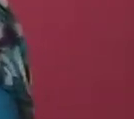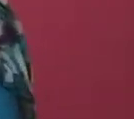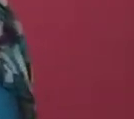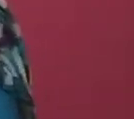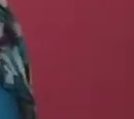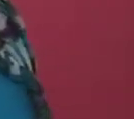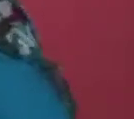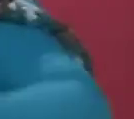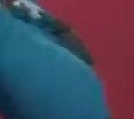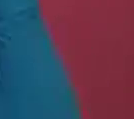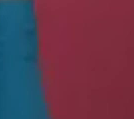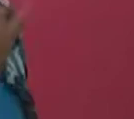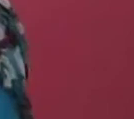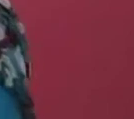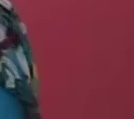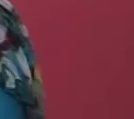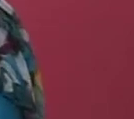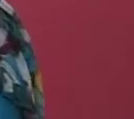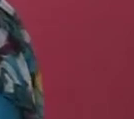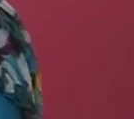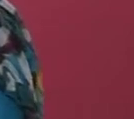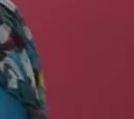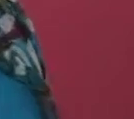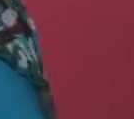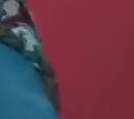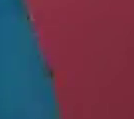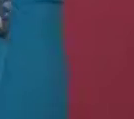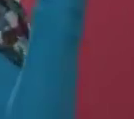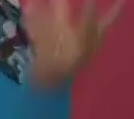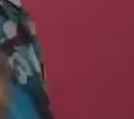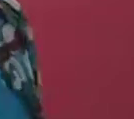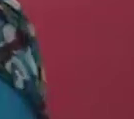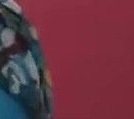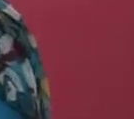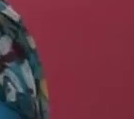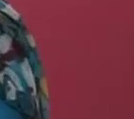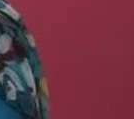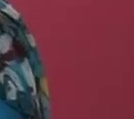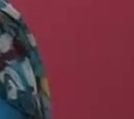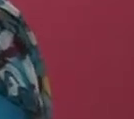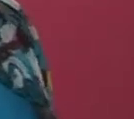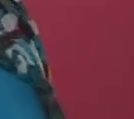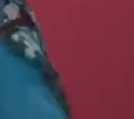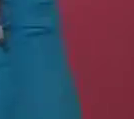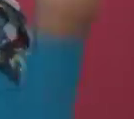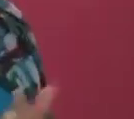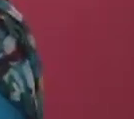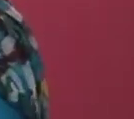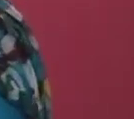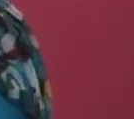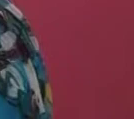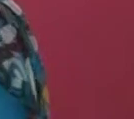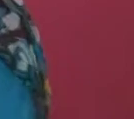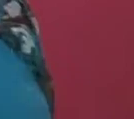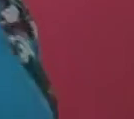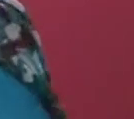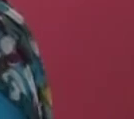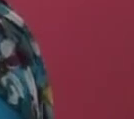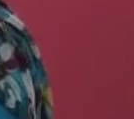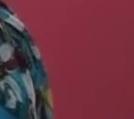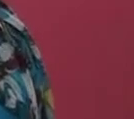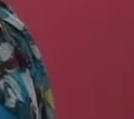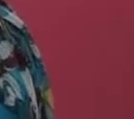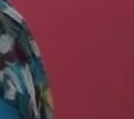Ahí está el hermano de Haití, el hermoso trabajo que está haciendo, dándole, atendiendo a tanta gente en Aruba